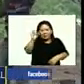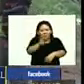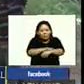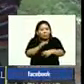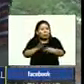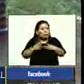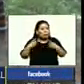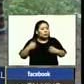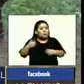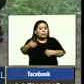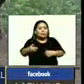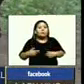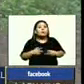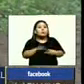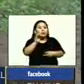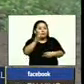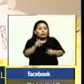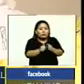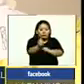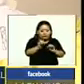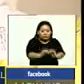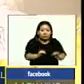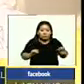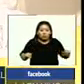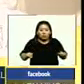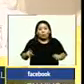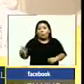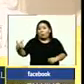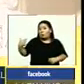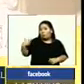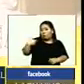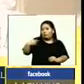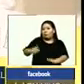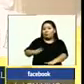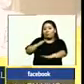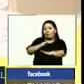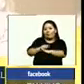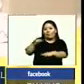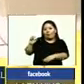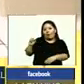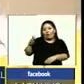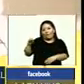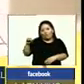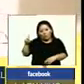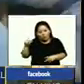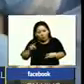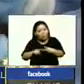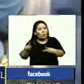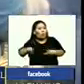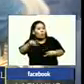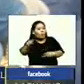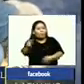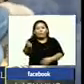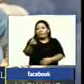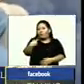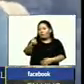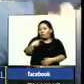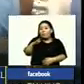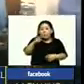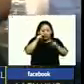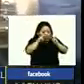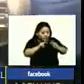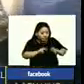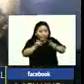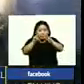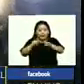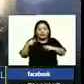año, la mayoría de ellas niños. Una vacuna para prevenir el ébola, más dos nuevos medicamentos para tratar a sus víctimas,